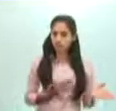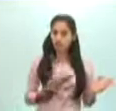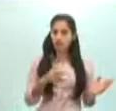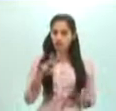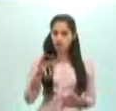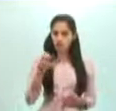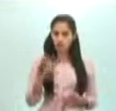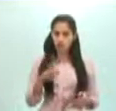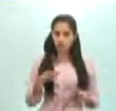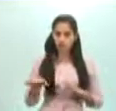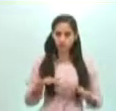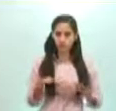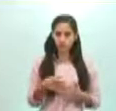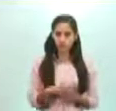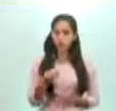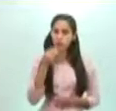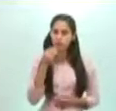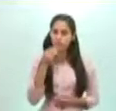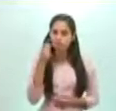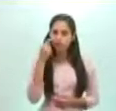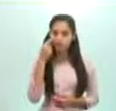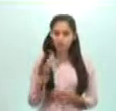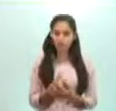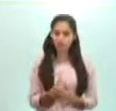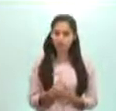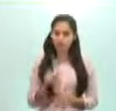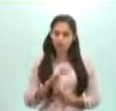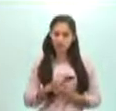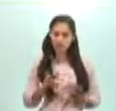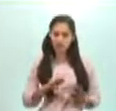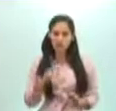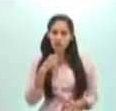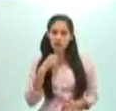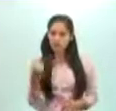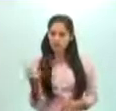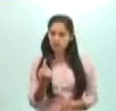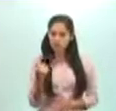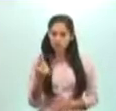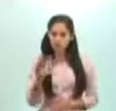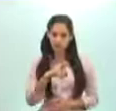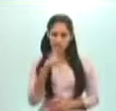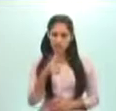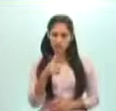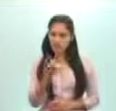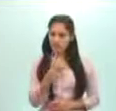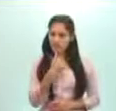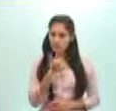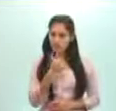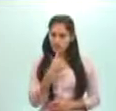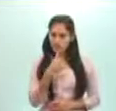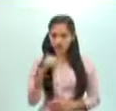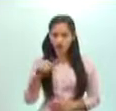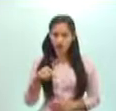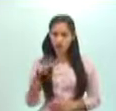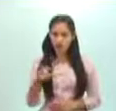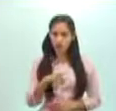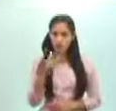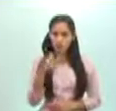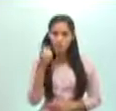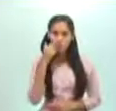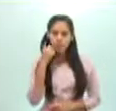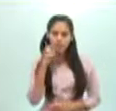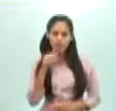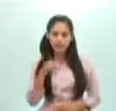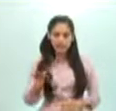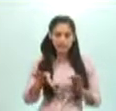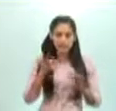movimiento, pueden apreciar que ya no va a ser ese lenguaje coloquial, ya aquí es un lenguaje más